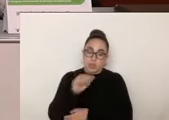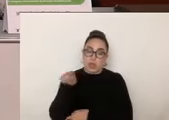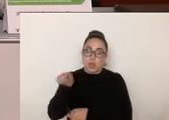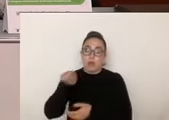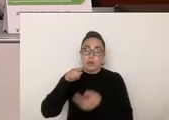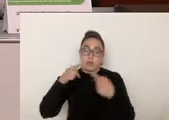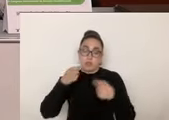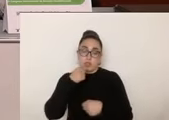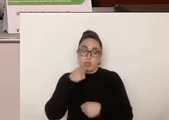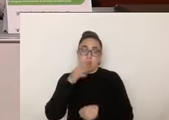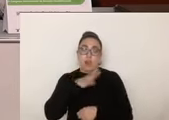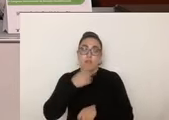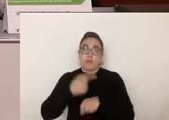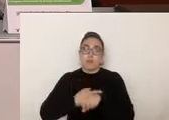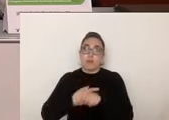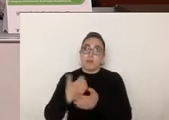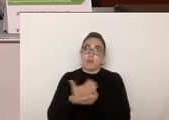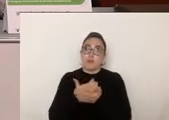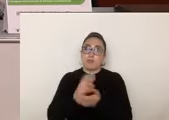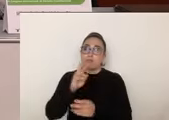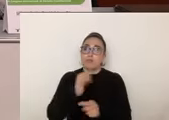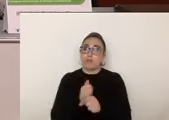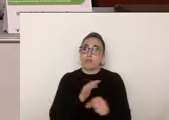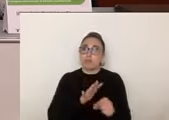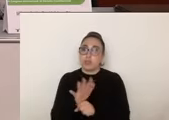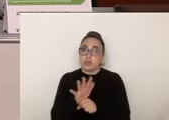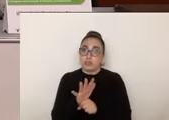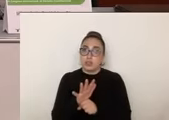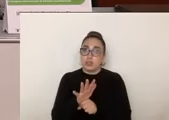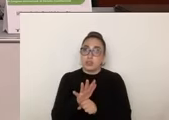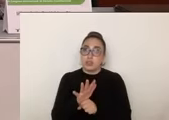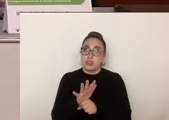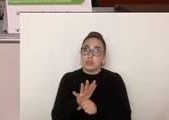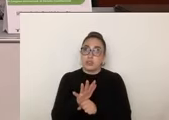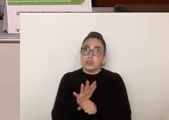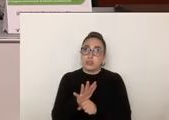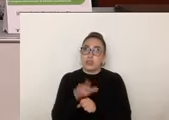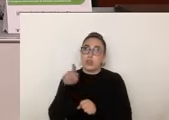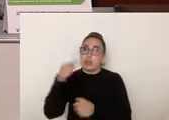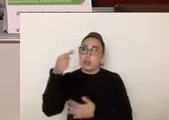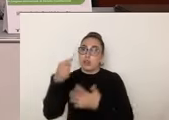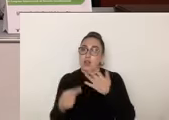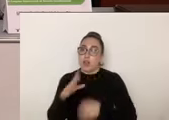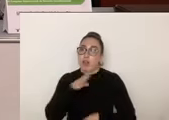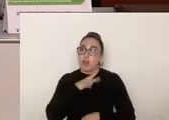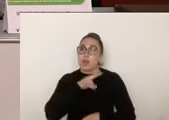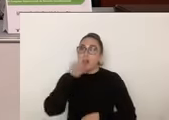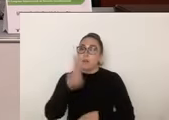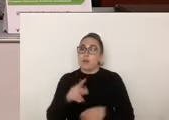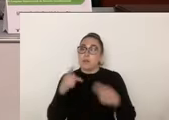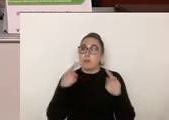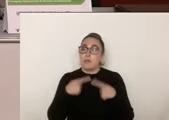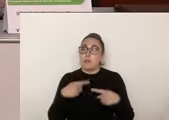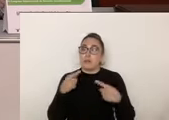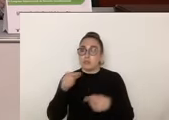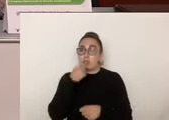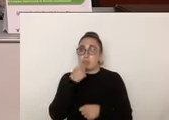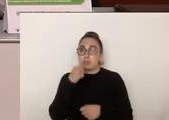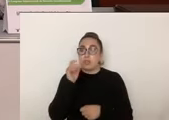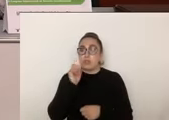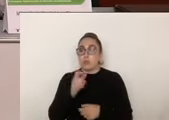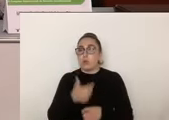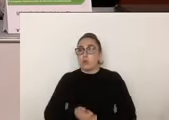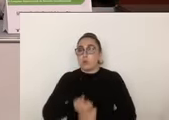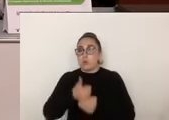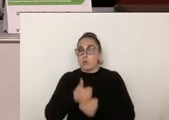enfermedad incurable y que le procuraba padecimientos severos. Declaración de hechos del Tribunal Supremo. Pues